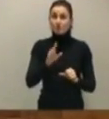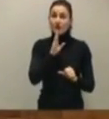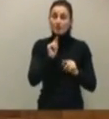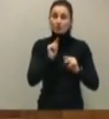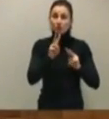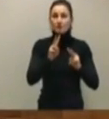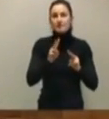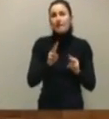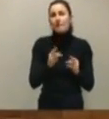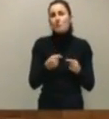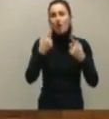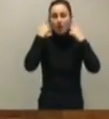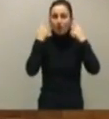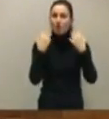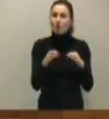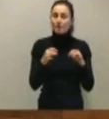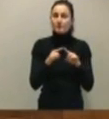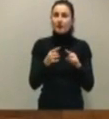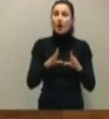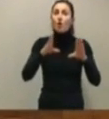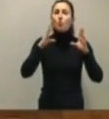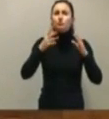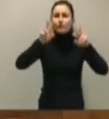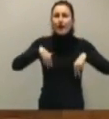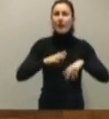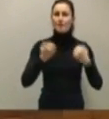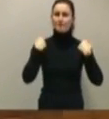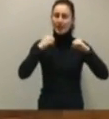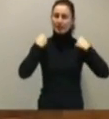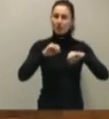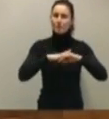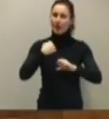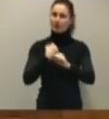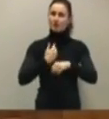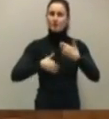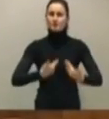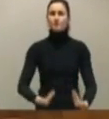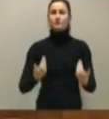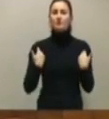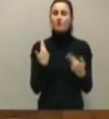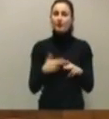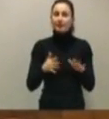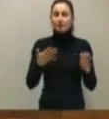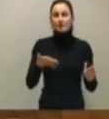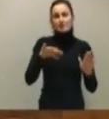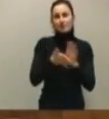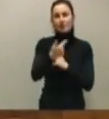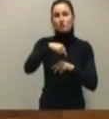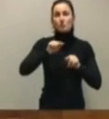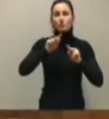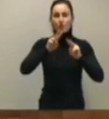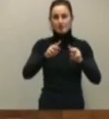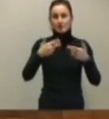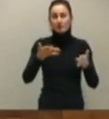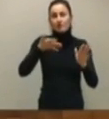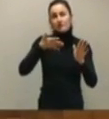y humildemente, de dar contenido tangible y práctico al principio de responsabilidad política. Esta es nuestra